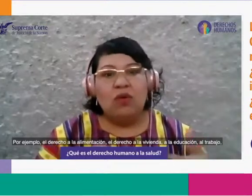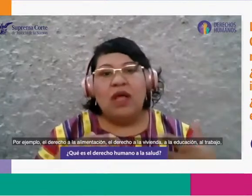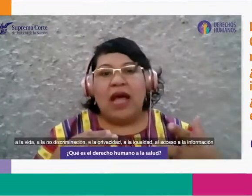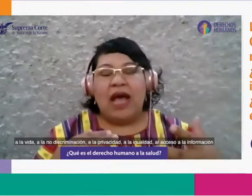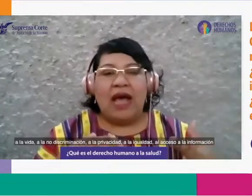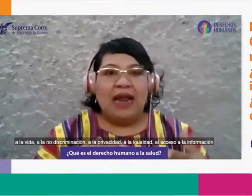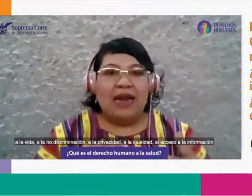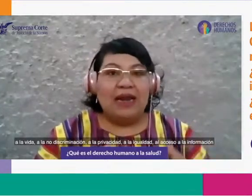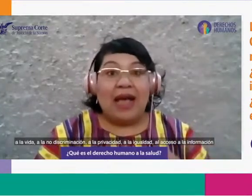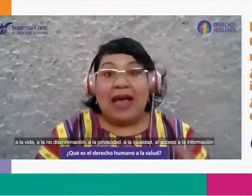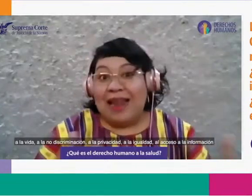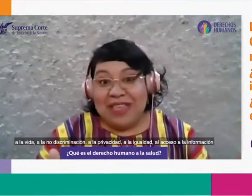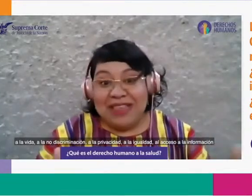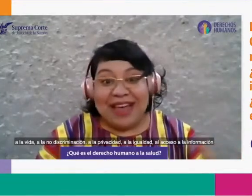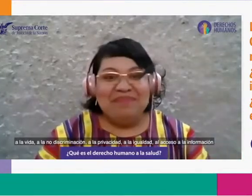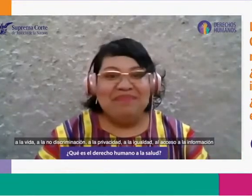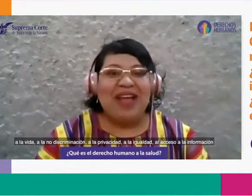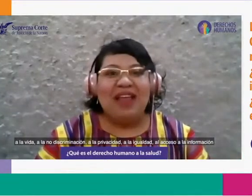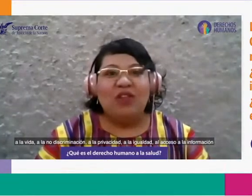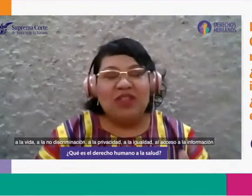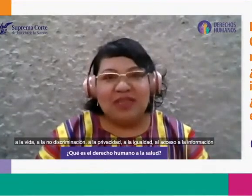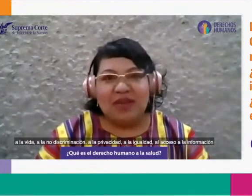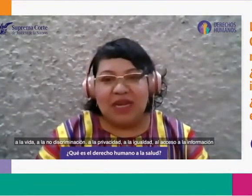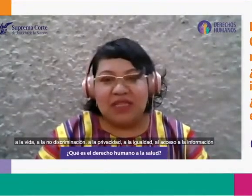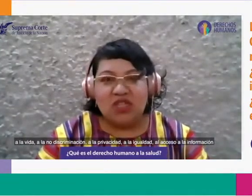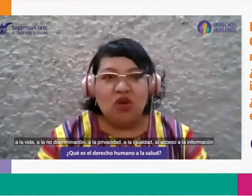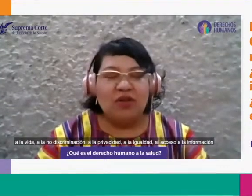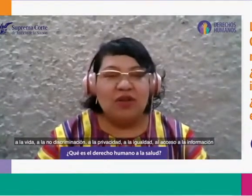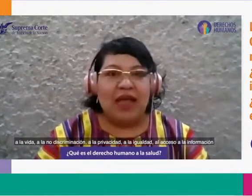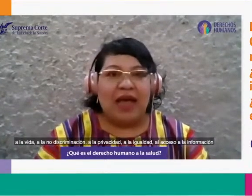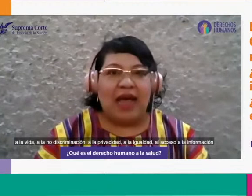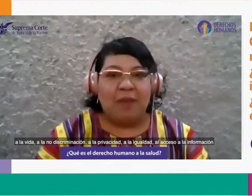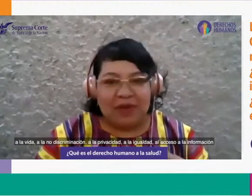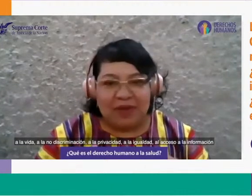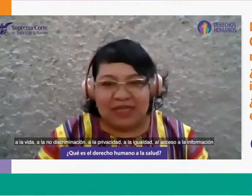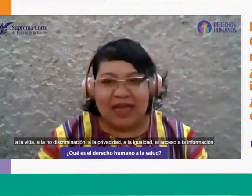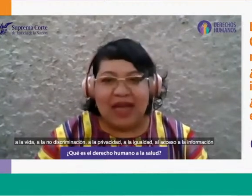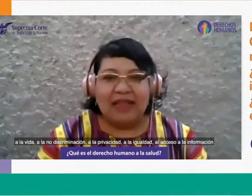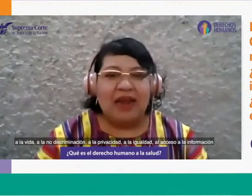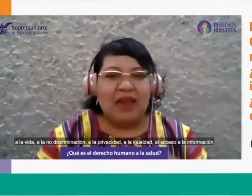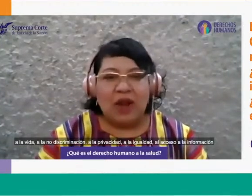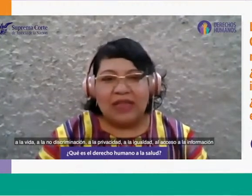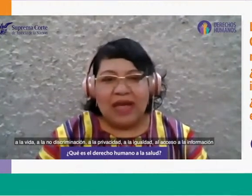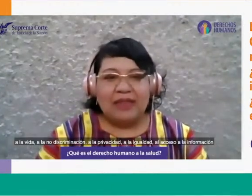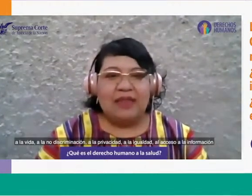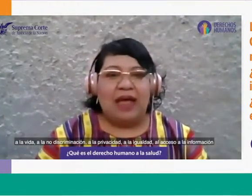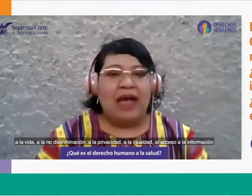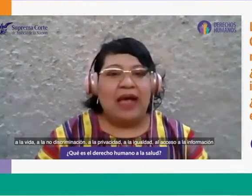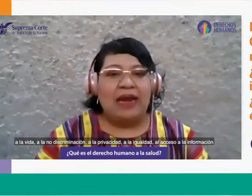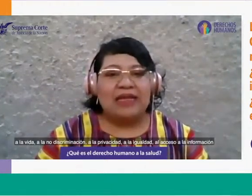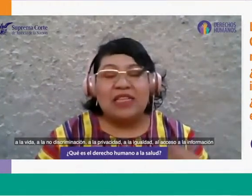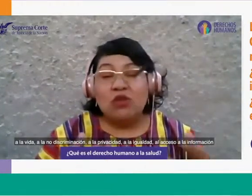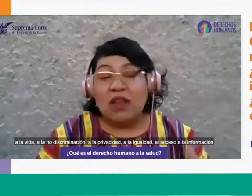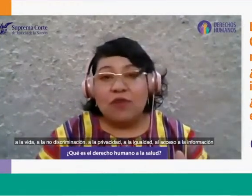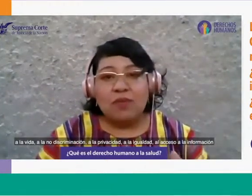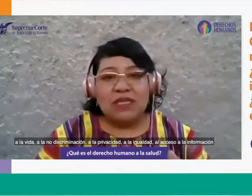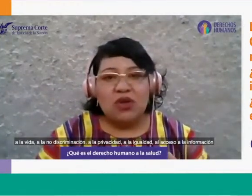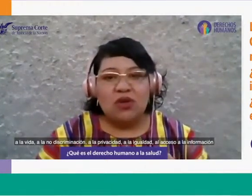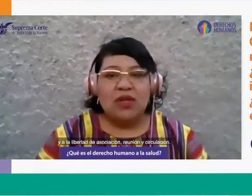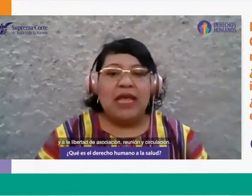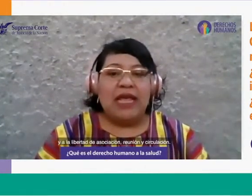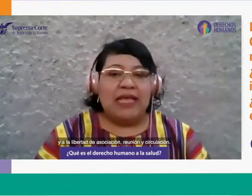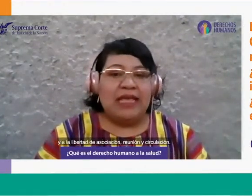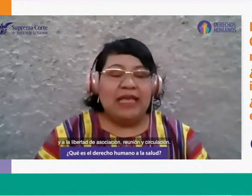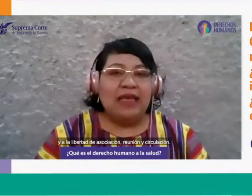trabajo, a la vida, a la no discriminación, a la privacidad, a la igualdad, al acceso a la